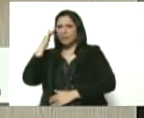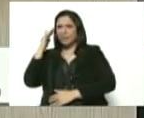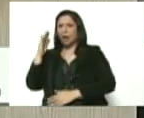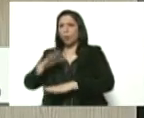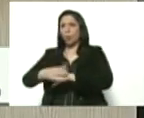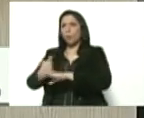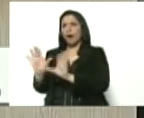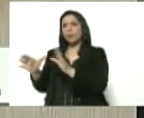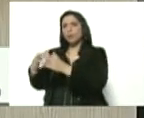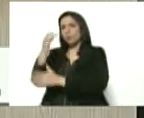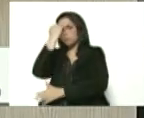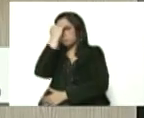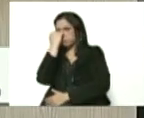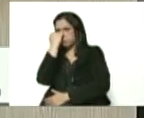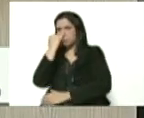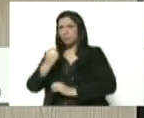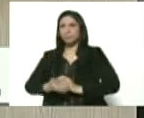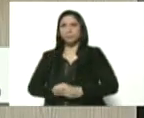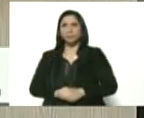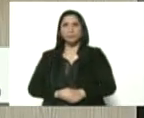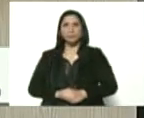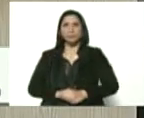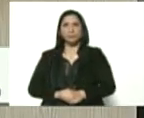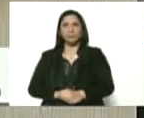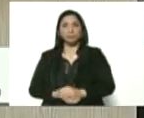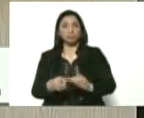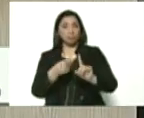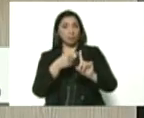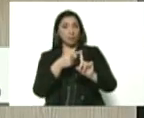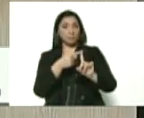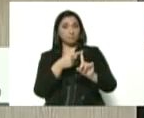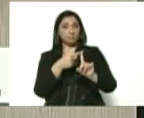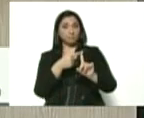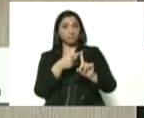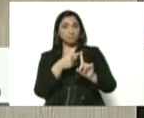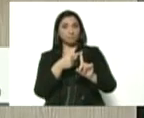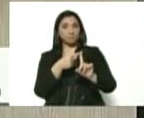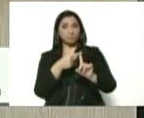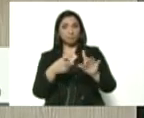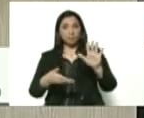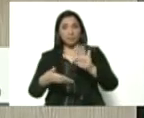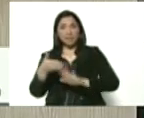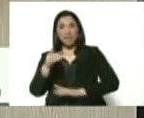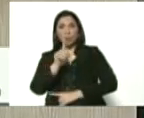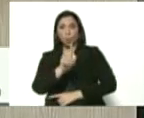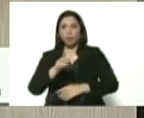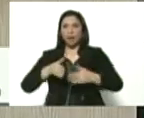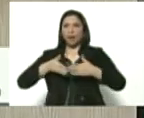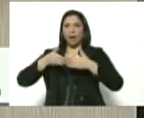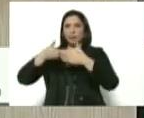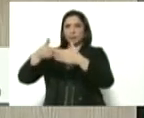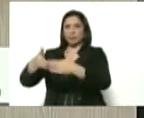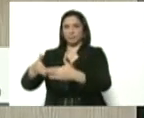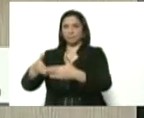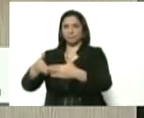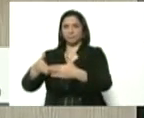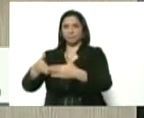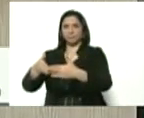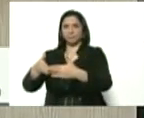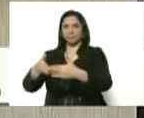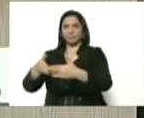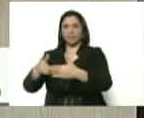de estos terroristas. Primero, sale una lancha que